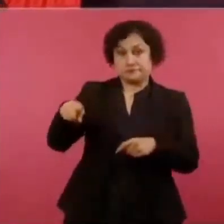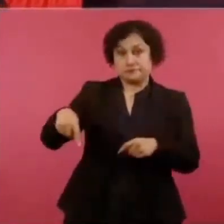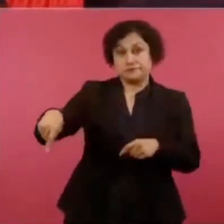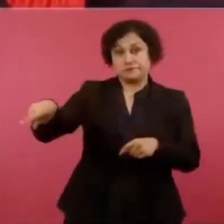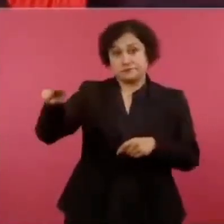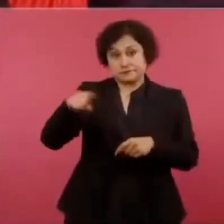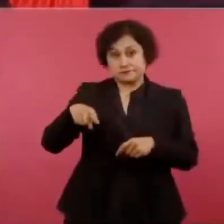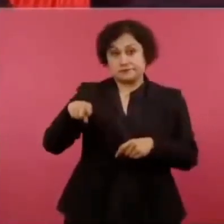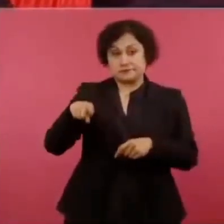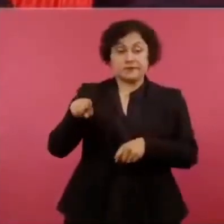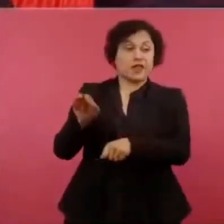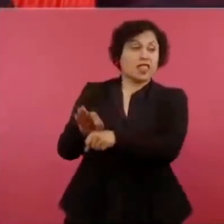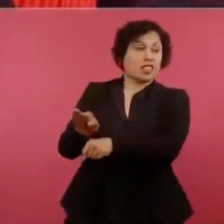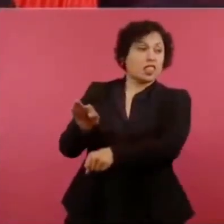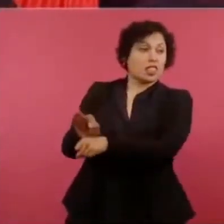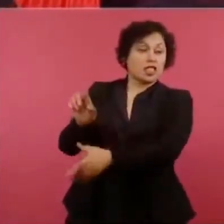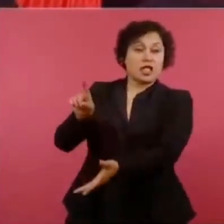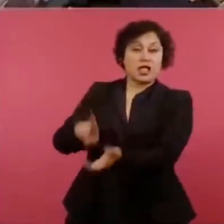al régimen de corrupción